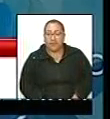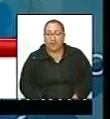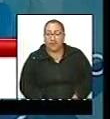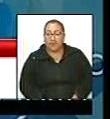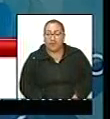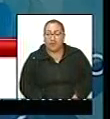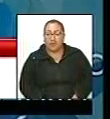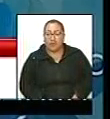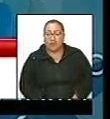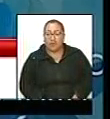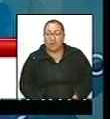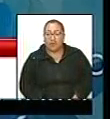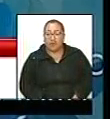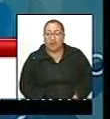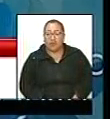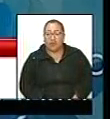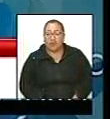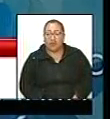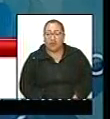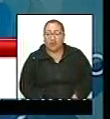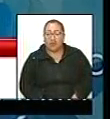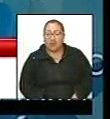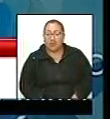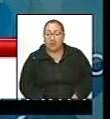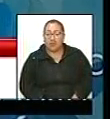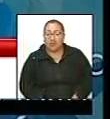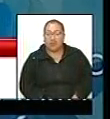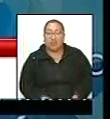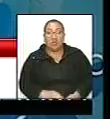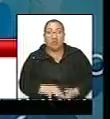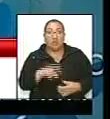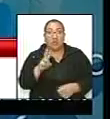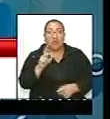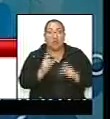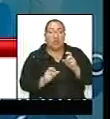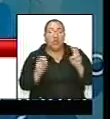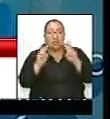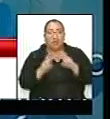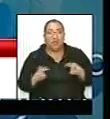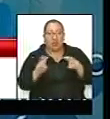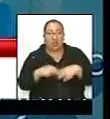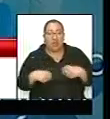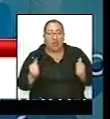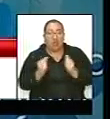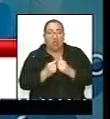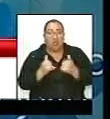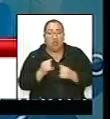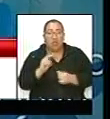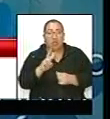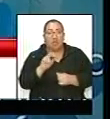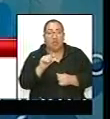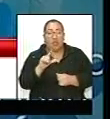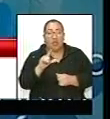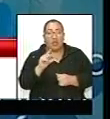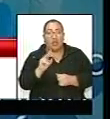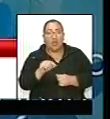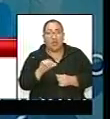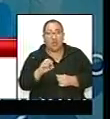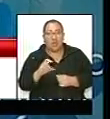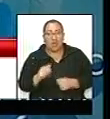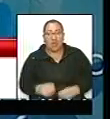en especial de las dos investigadoras que nos acompañan hoy día, de Valquiria Ramos,